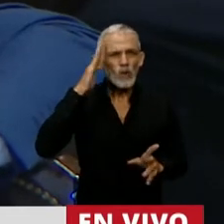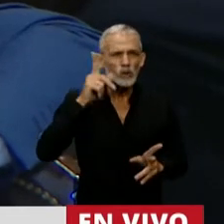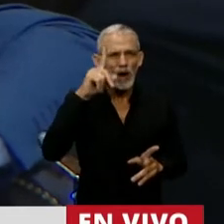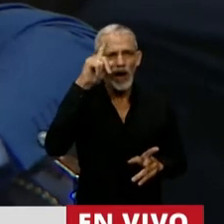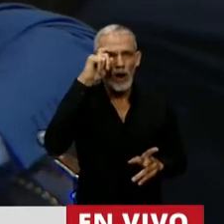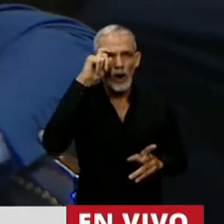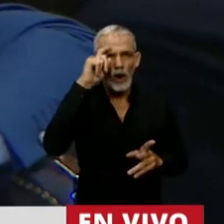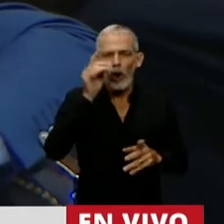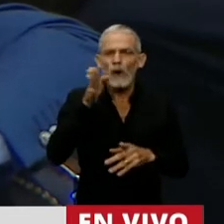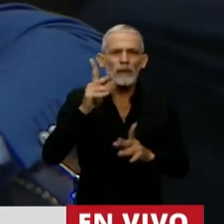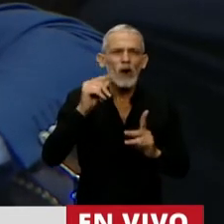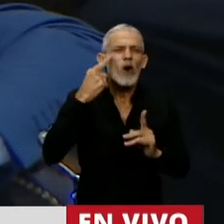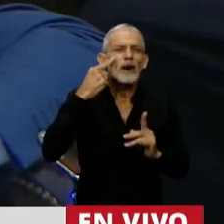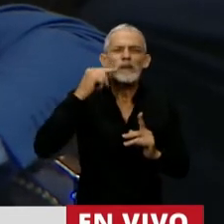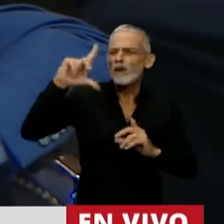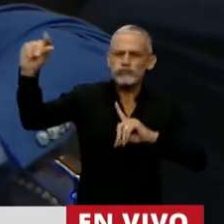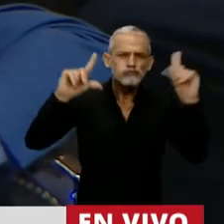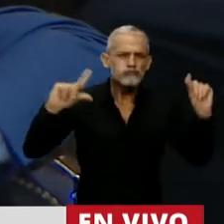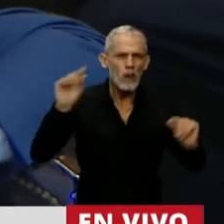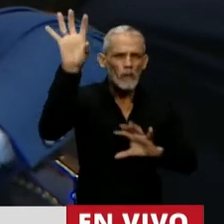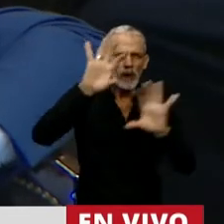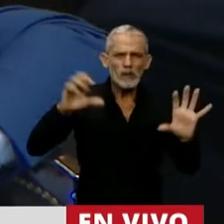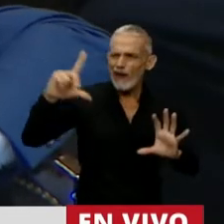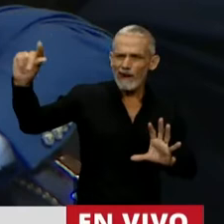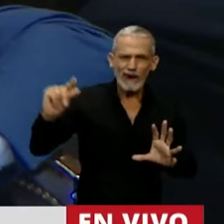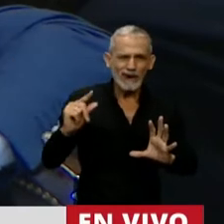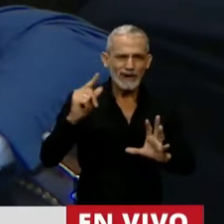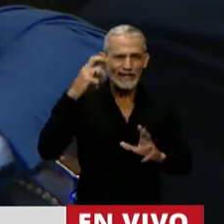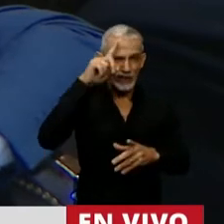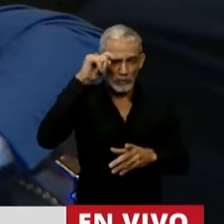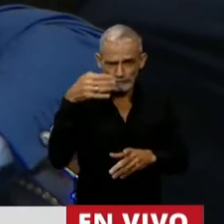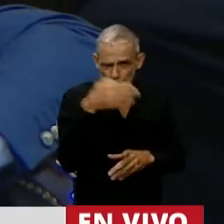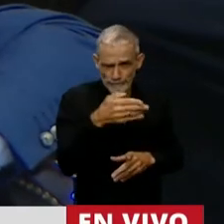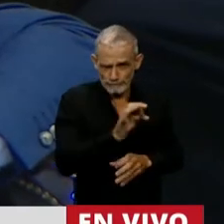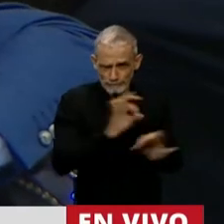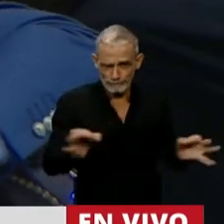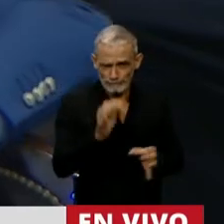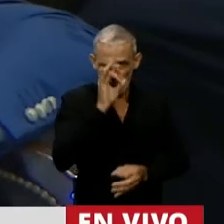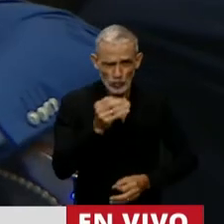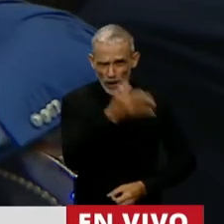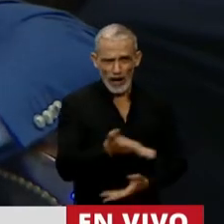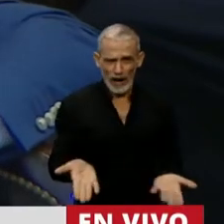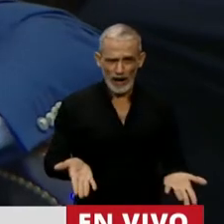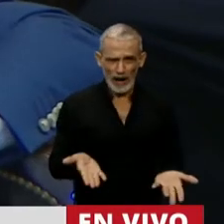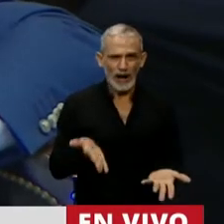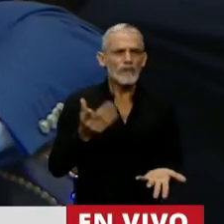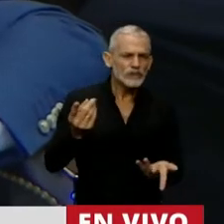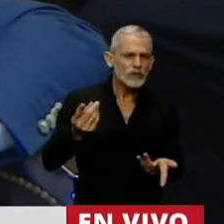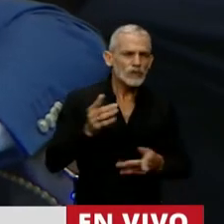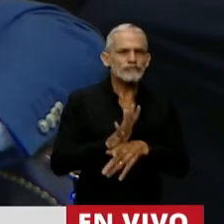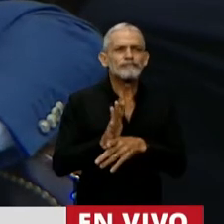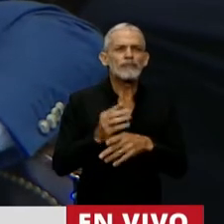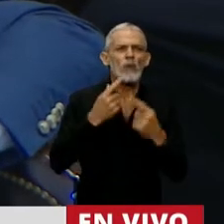céntrica que tenemos que viven en el interior profundo no accediendo a los sistemas de salud y eso no es una interpelación